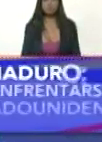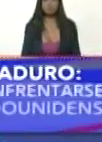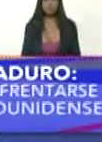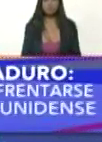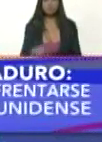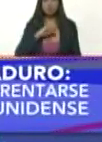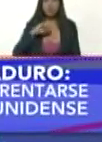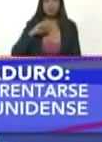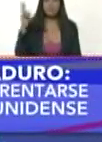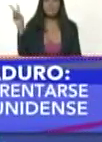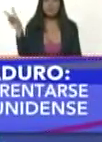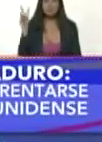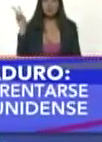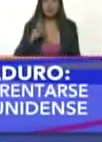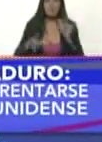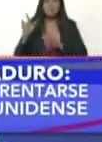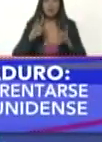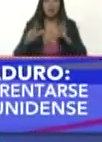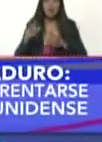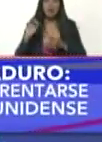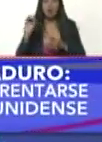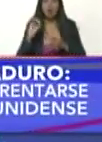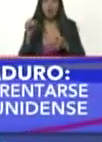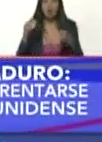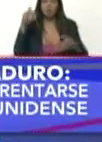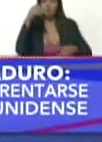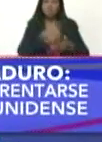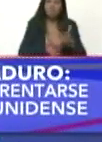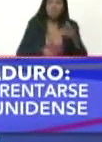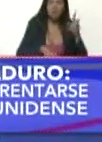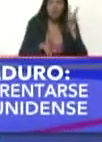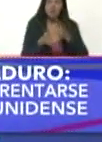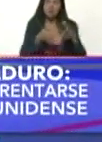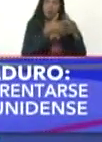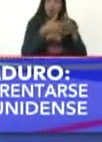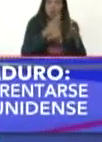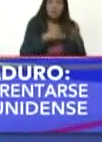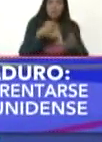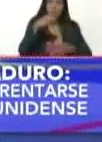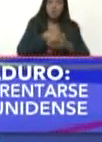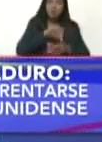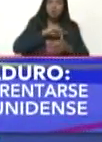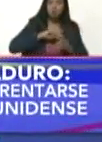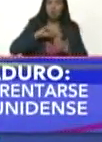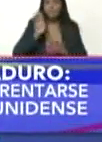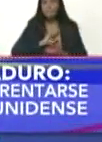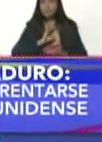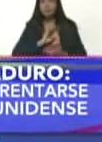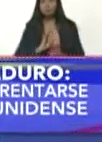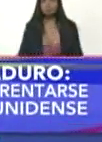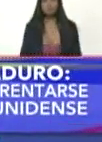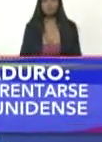¿Nuestra Venezuela amada o la colonia gringa que ellos pretenden imponernos?